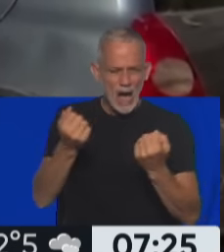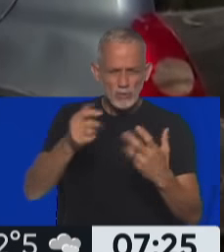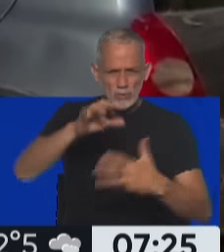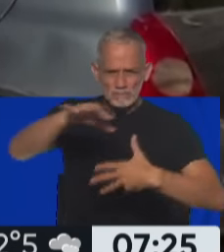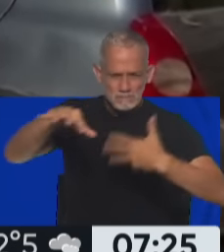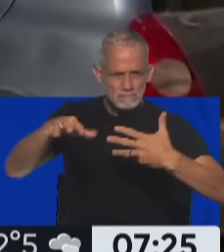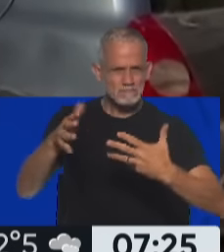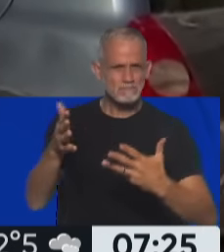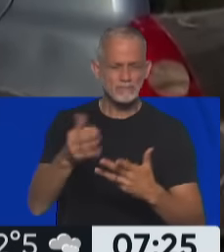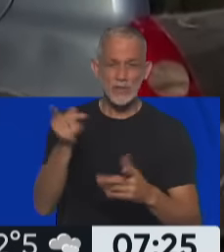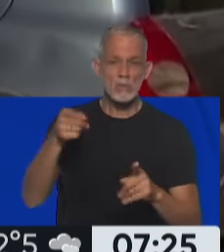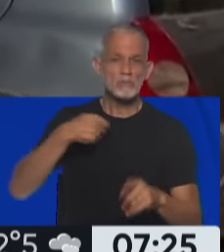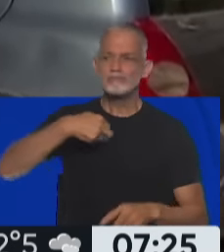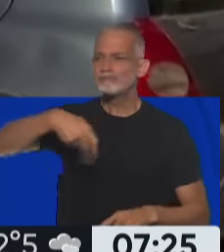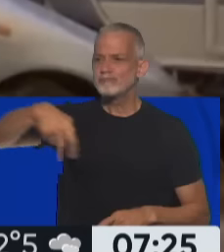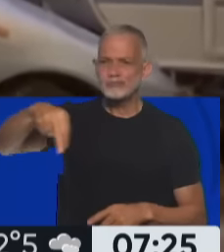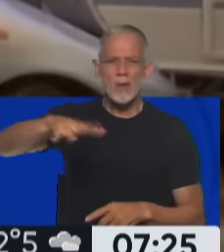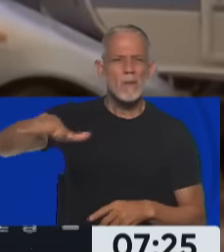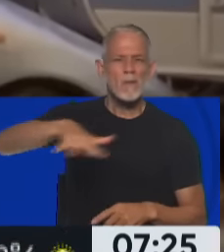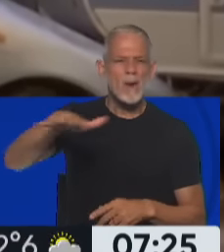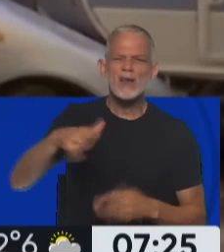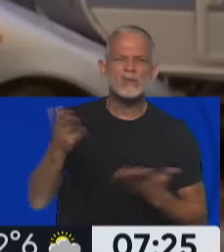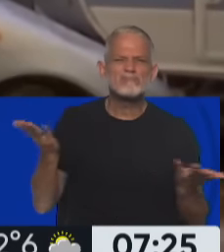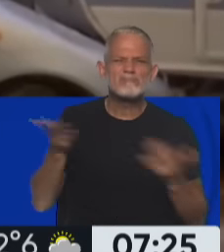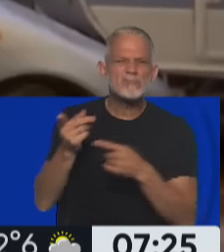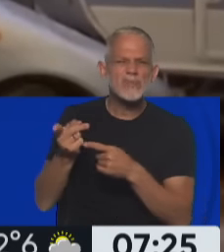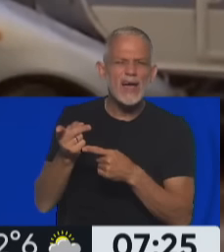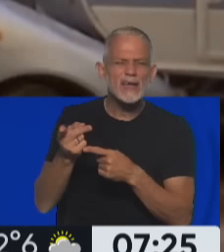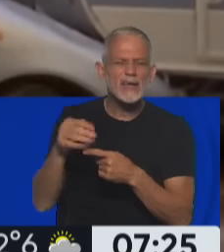salís a caminar por tu barrio, ¿con qué te encontrás?